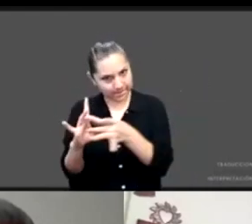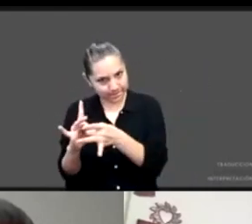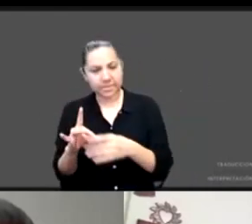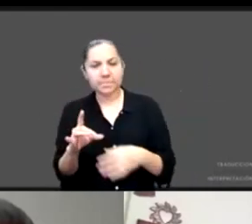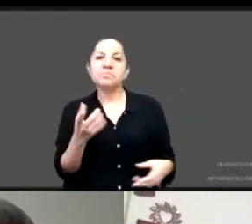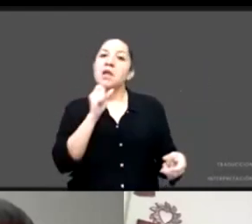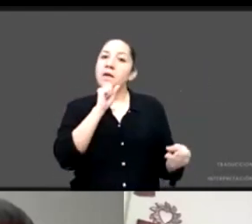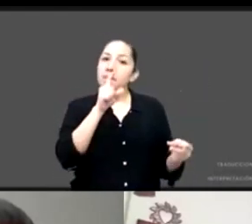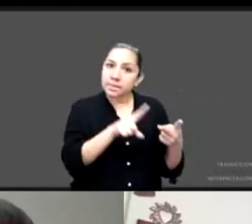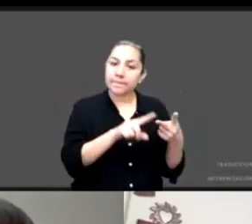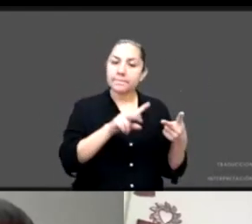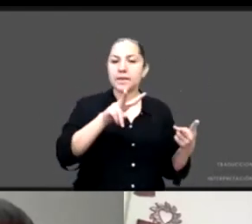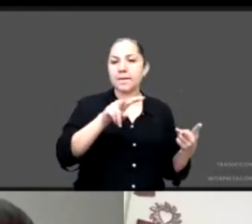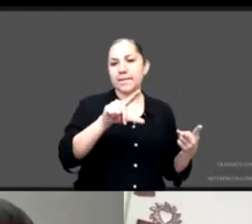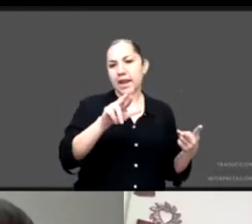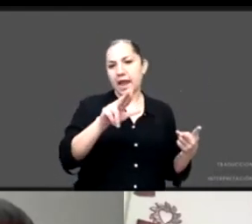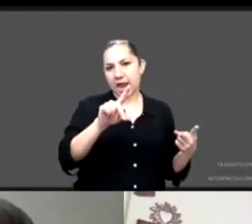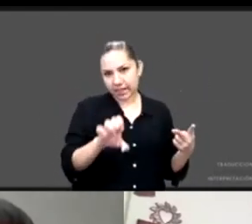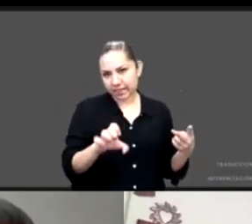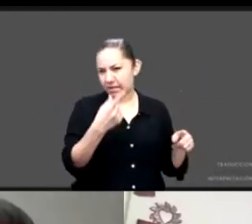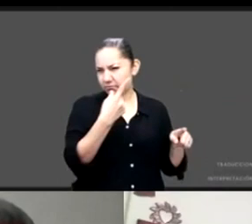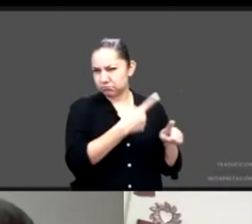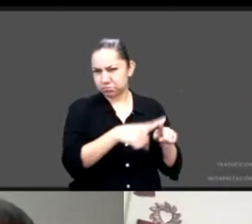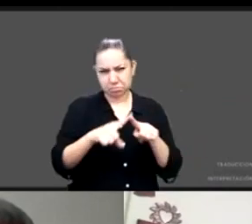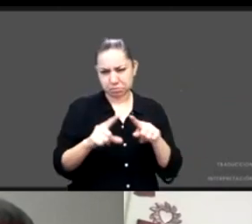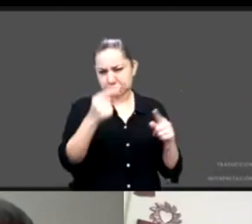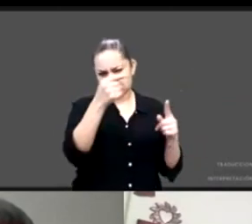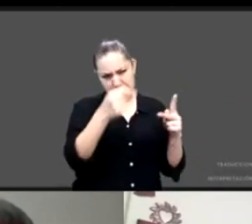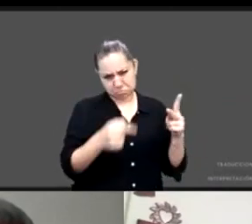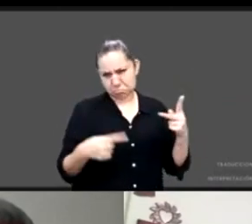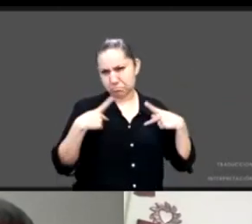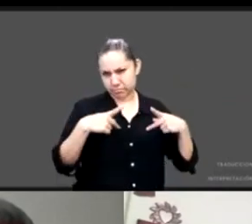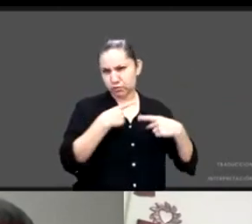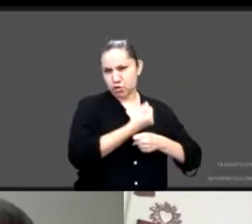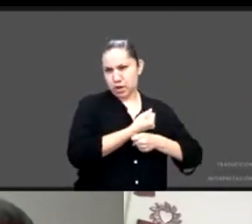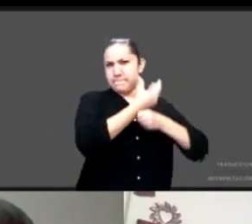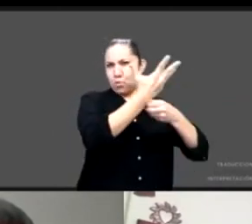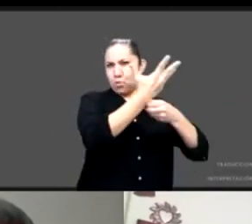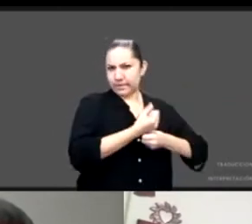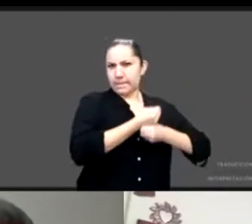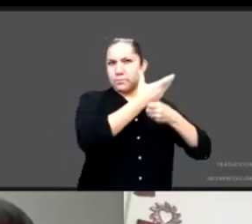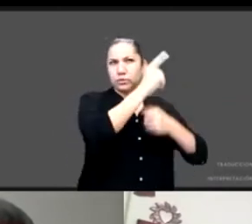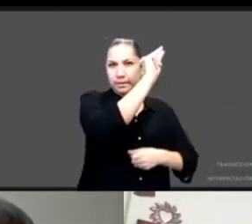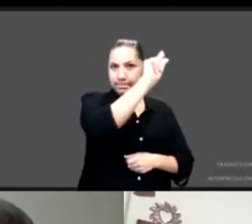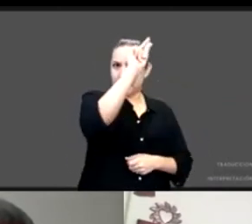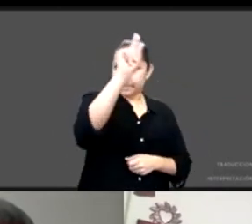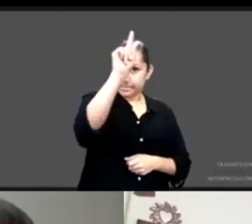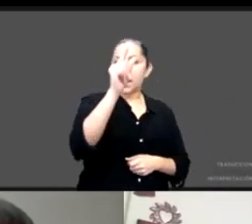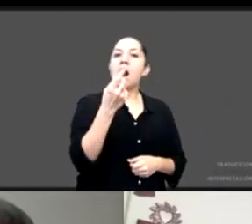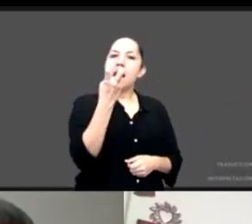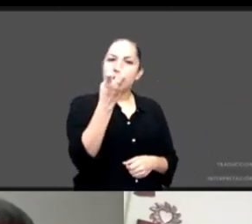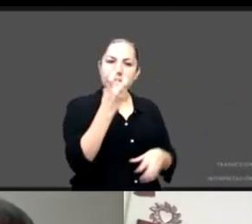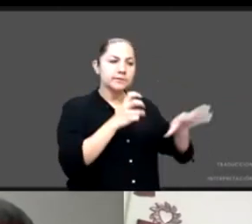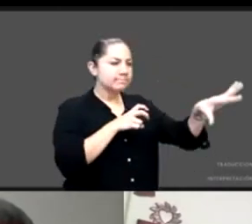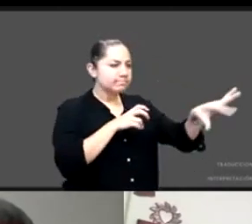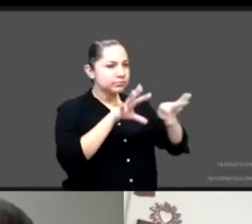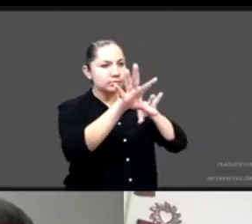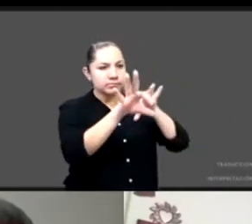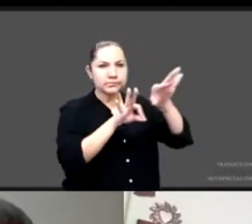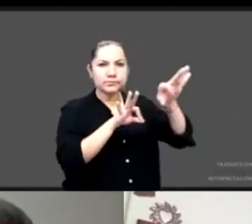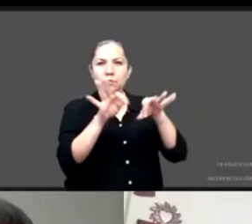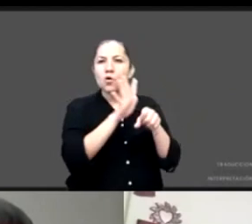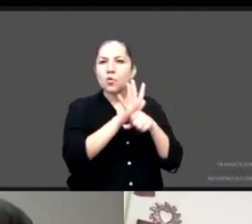los niños. Y la participación que se hacía con ellos, bueno, era acercar una selección de los versos a